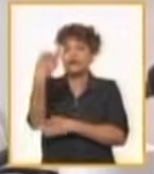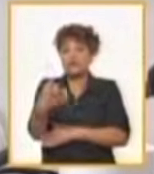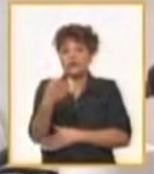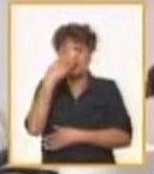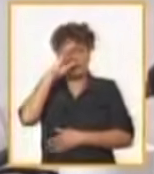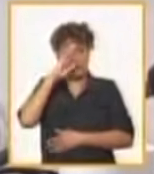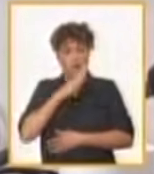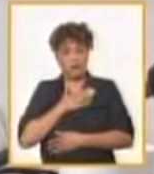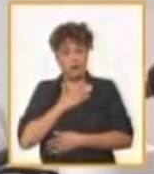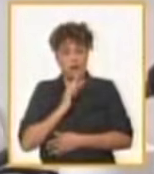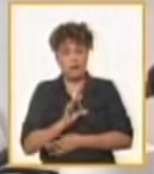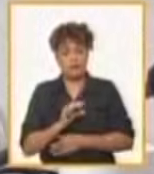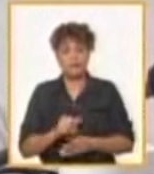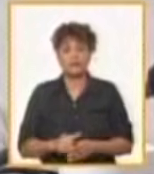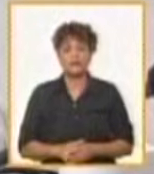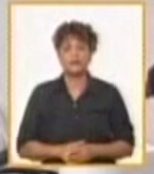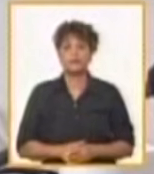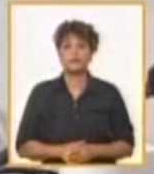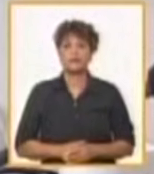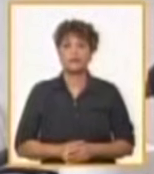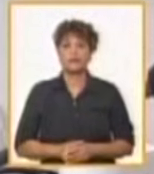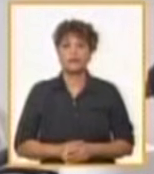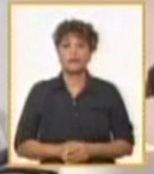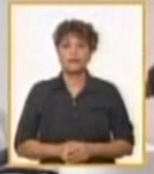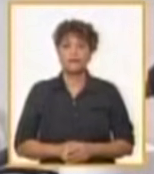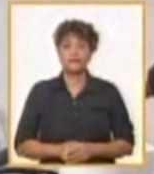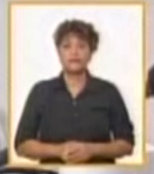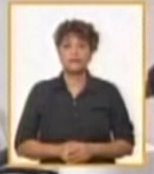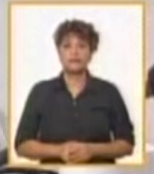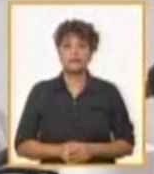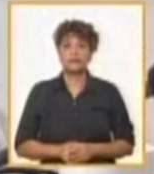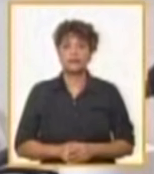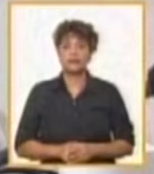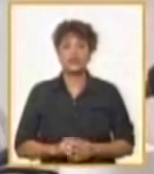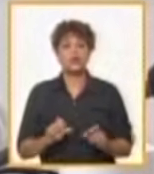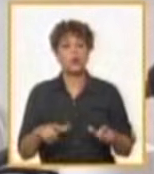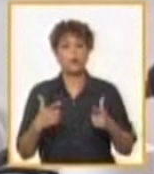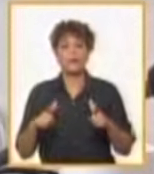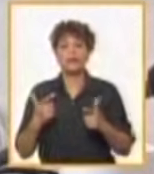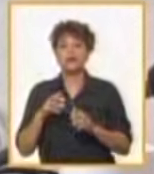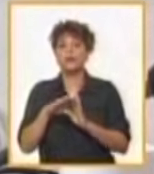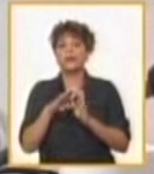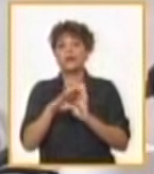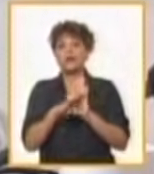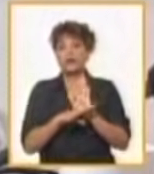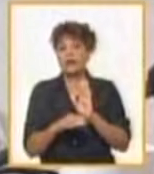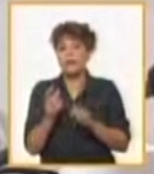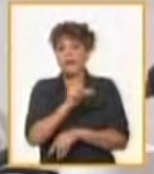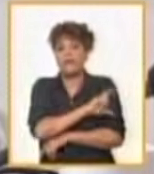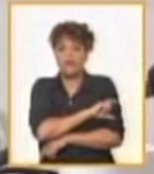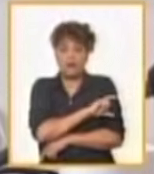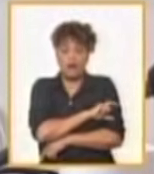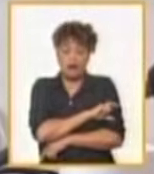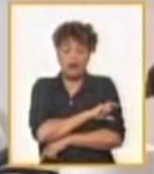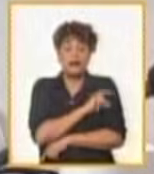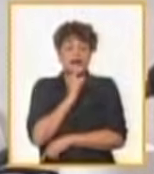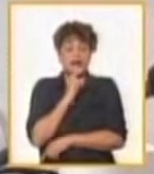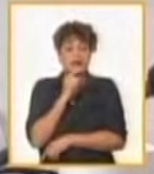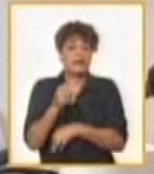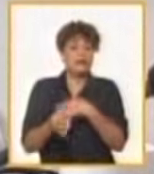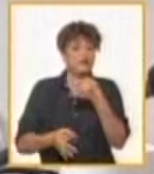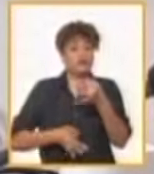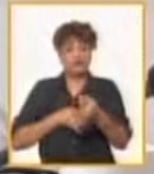Cuba, que no era otra cosa que ir implementando el programa de Moncada. Y con palabras a los